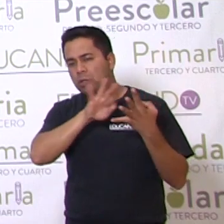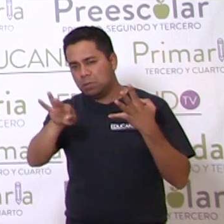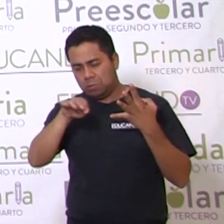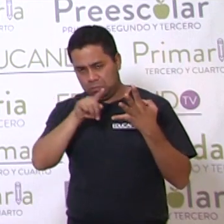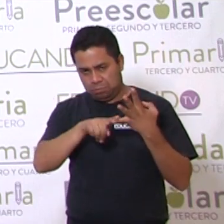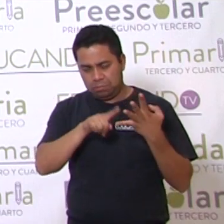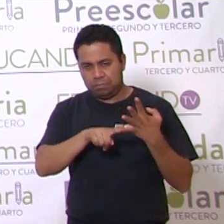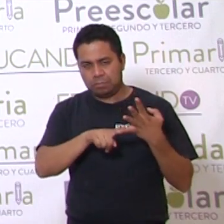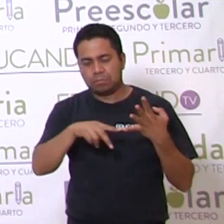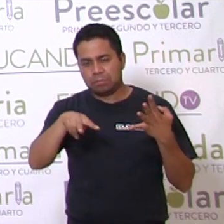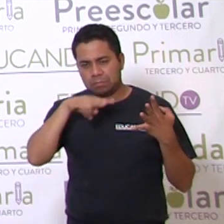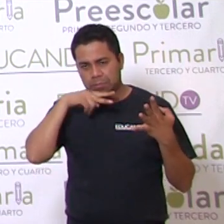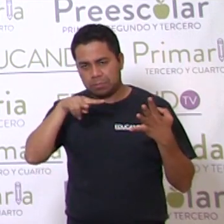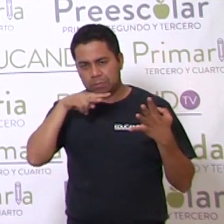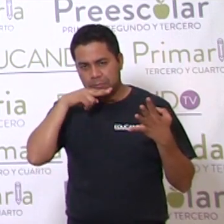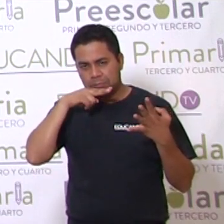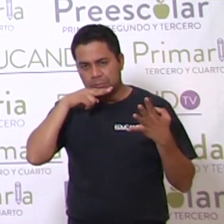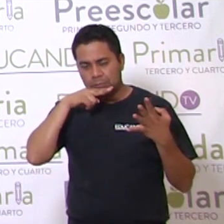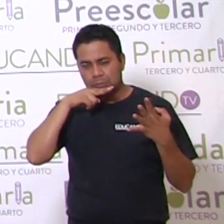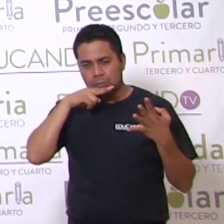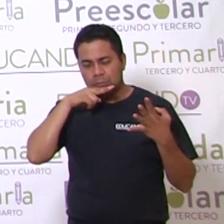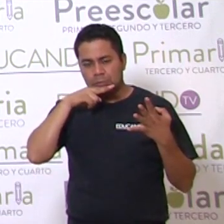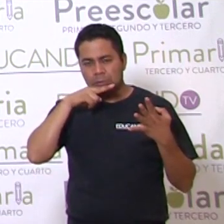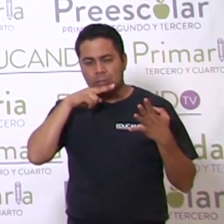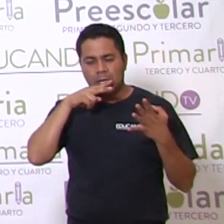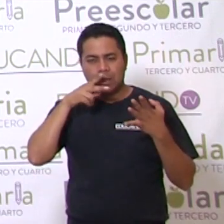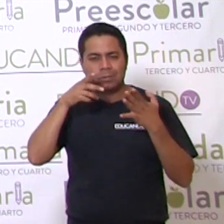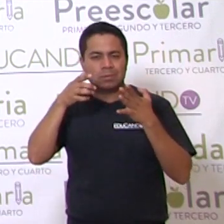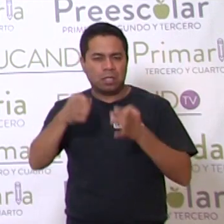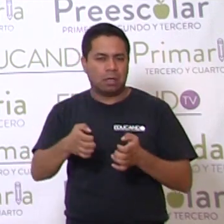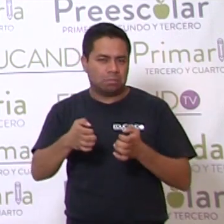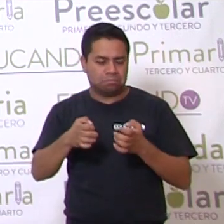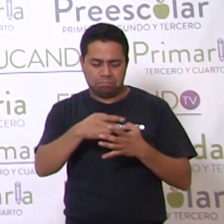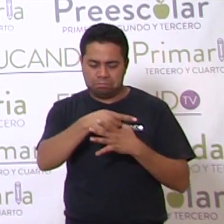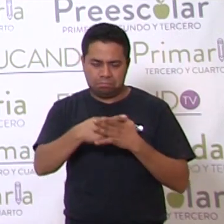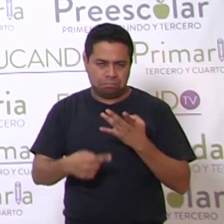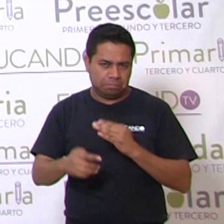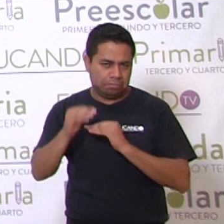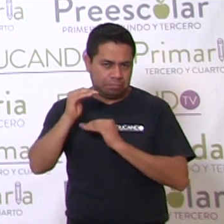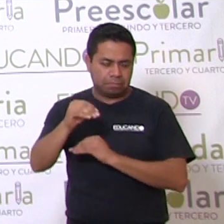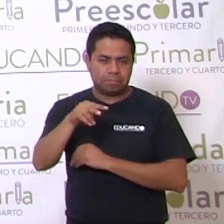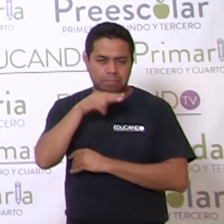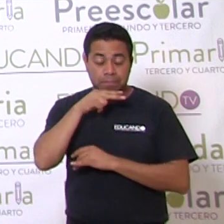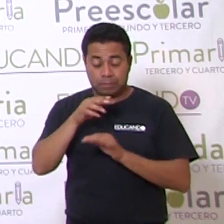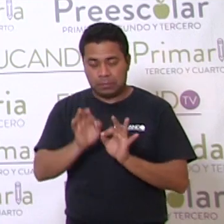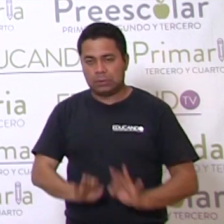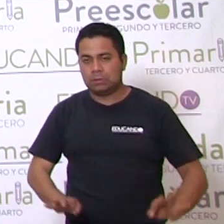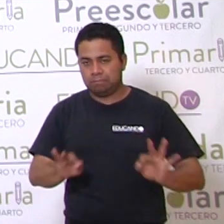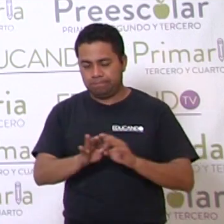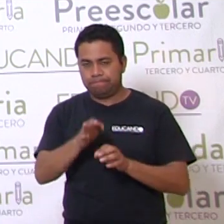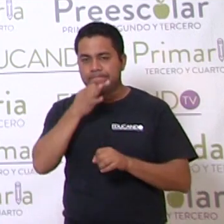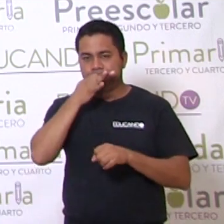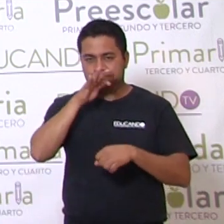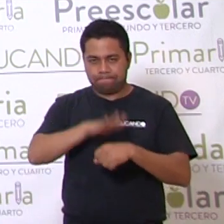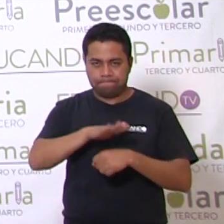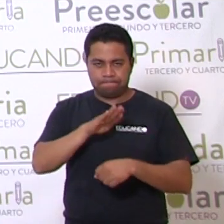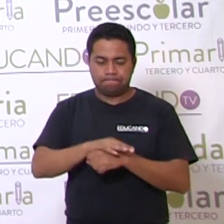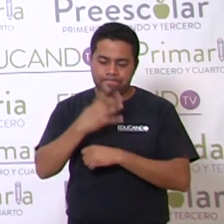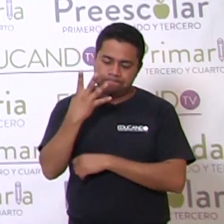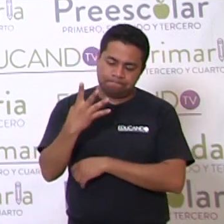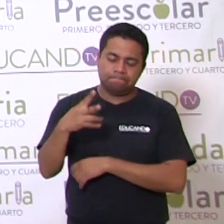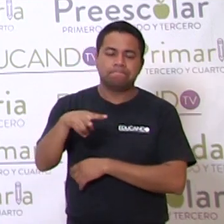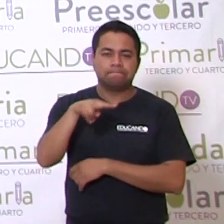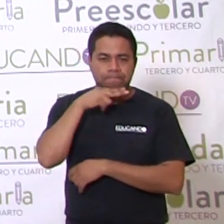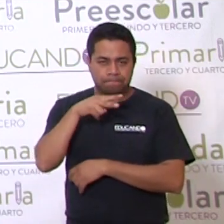último está el verbo estar. ¿Bien? Importante recordar estos 4 verbos que van a